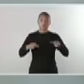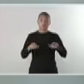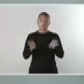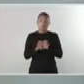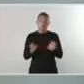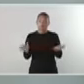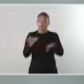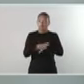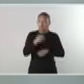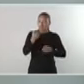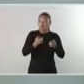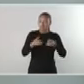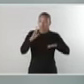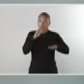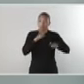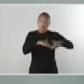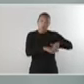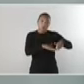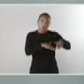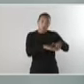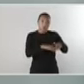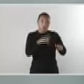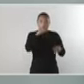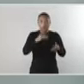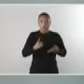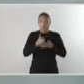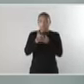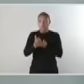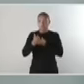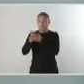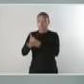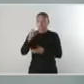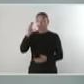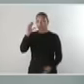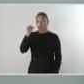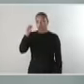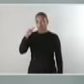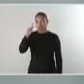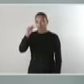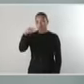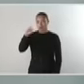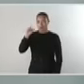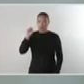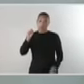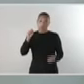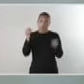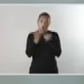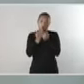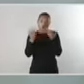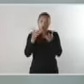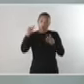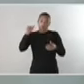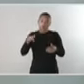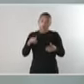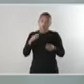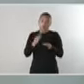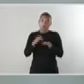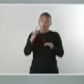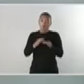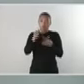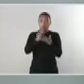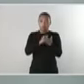de recursos públicos para financiar campañas como las que está haciendo aquí en Tamaulipas donde el lugar de comprar medicinas para